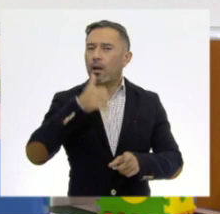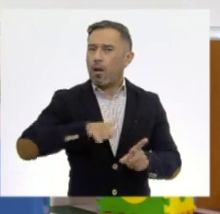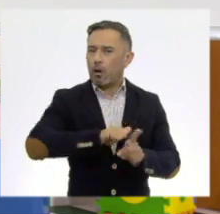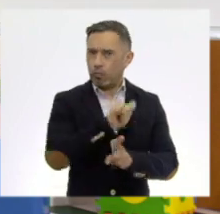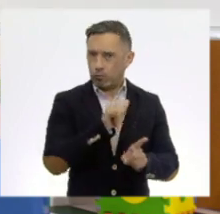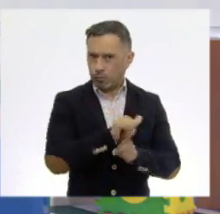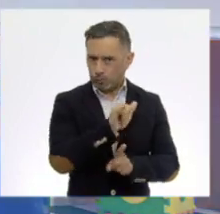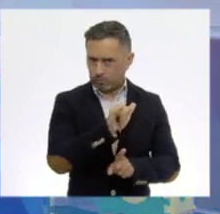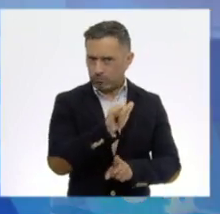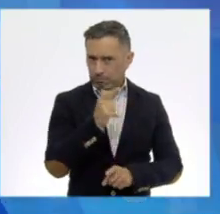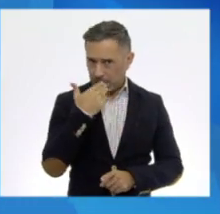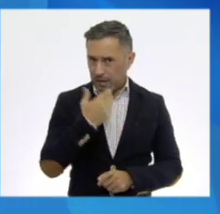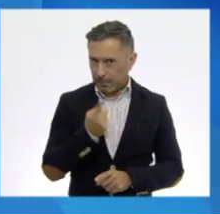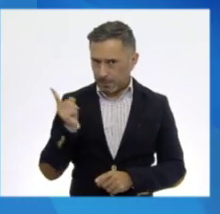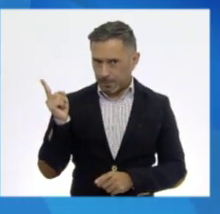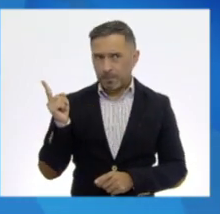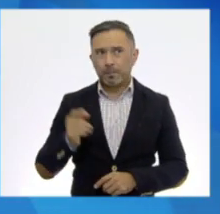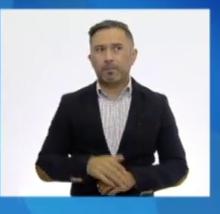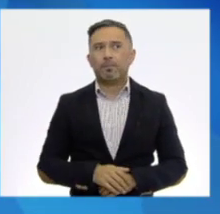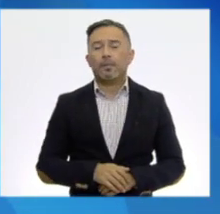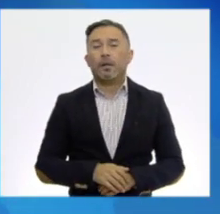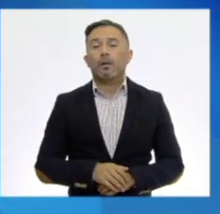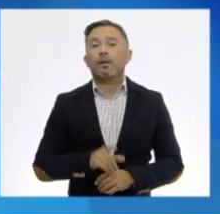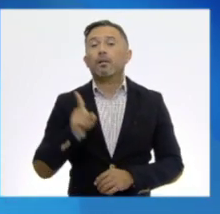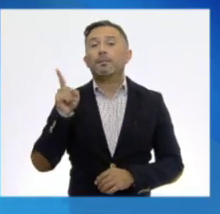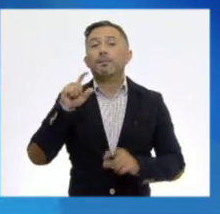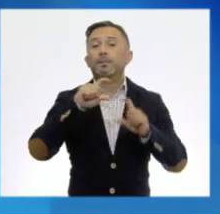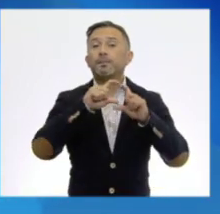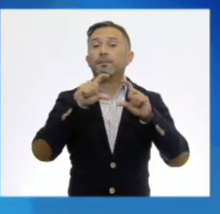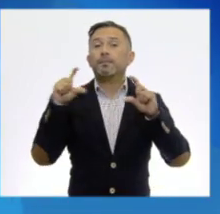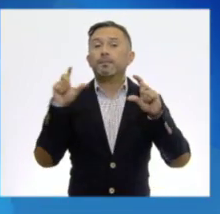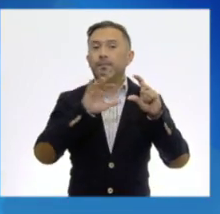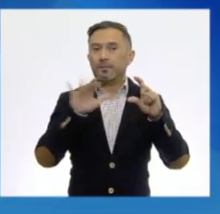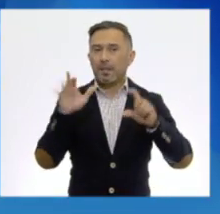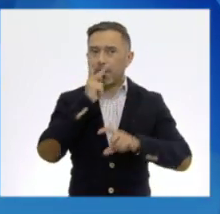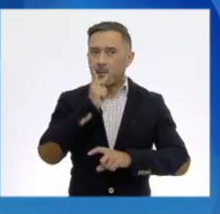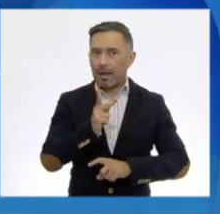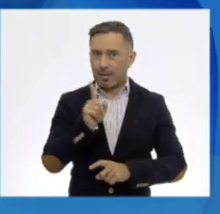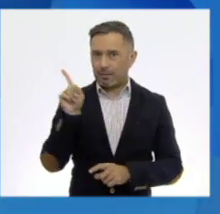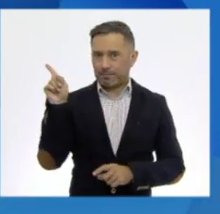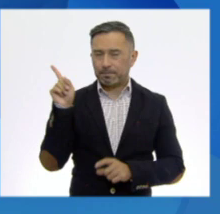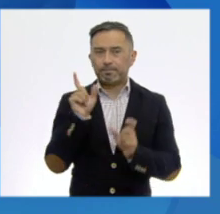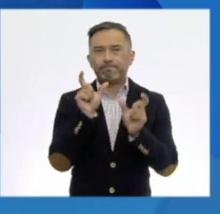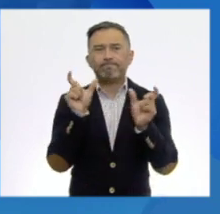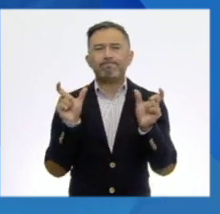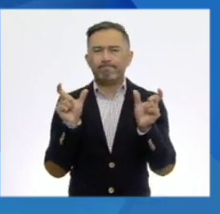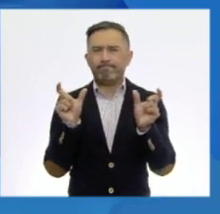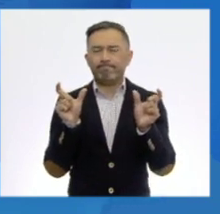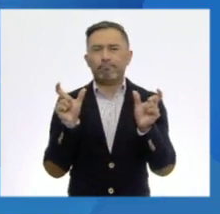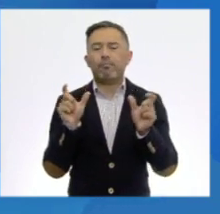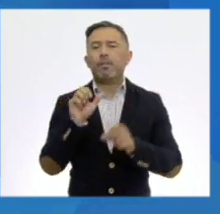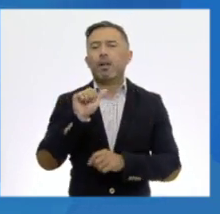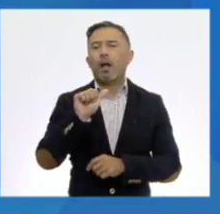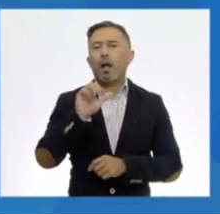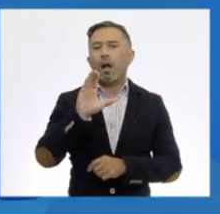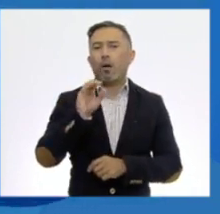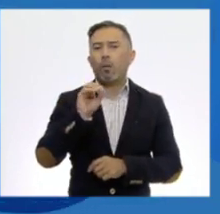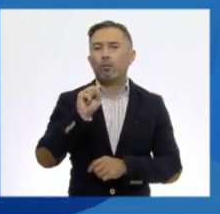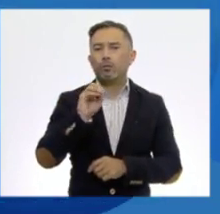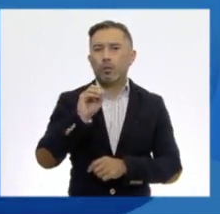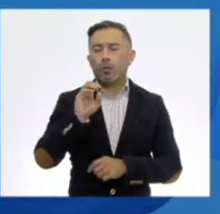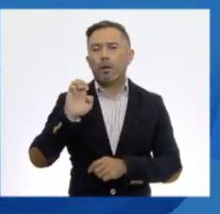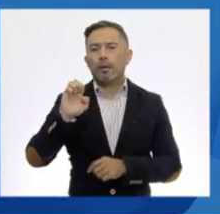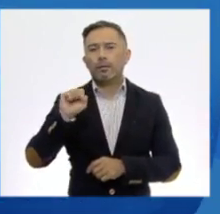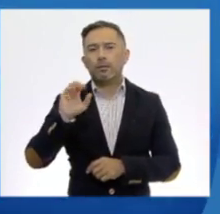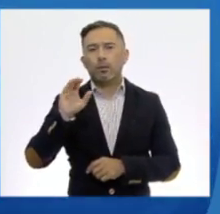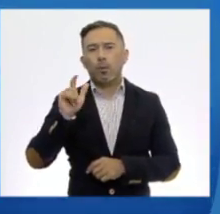bien. Me gustaría que viéramos en pantalla cuál es la definición de ese término. ¿Qué es el acoso escolar? ¿Me ayudarías a